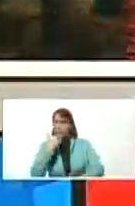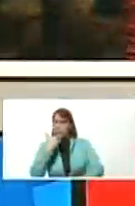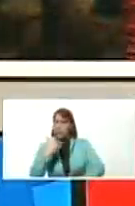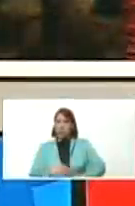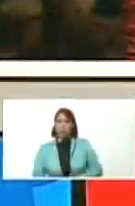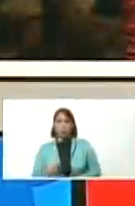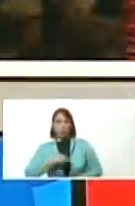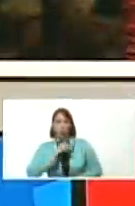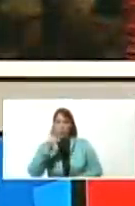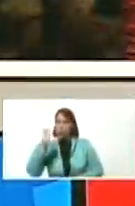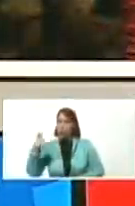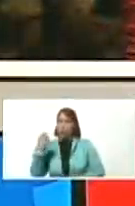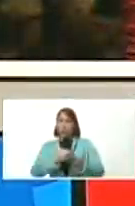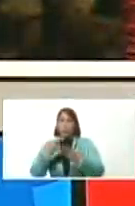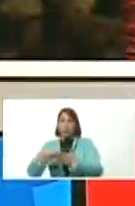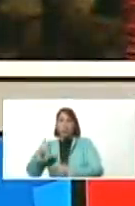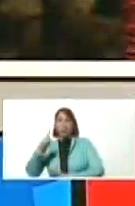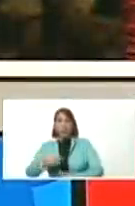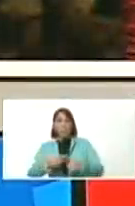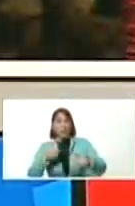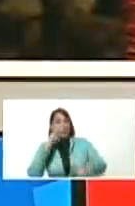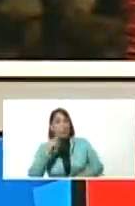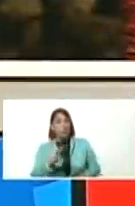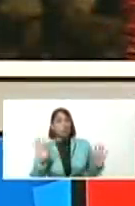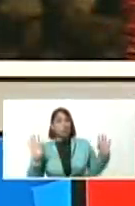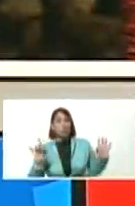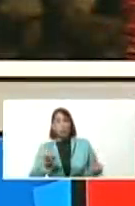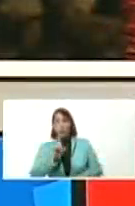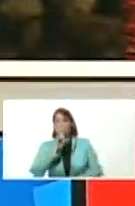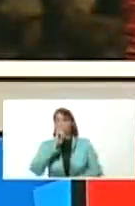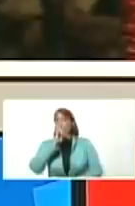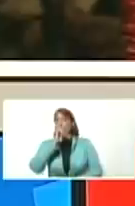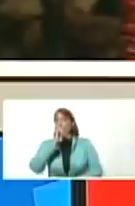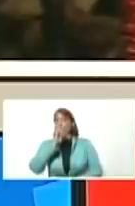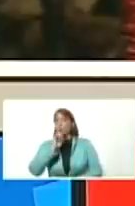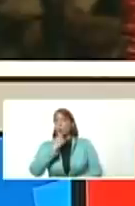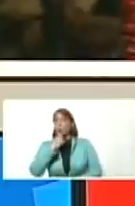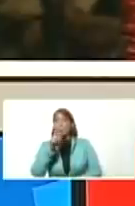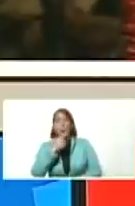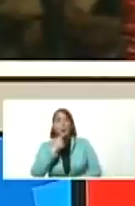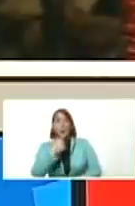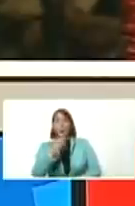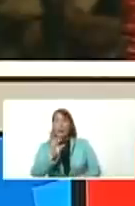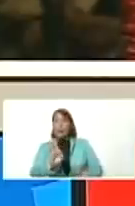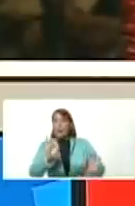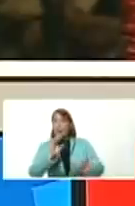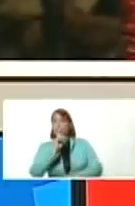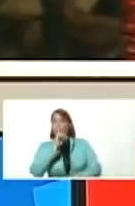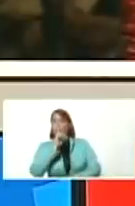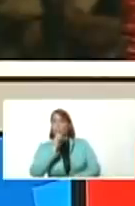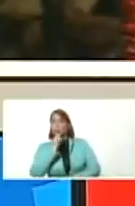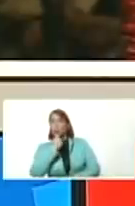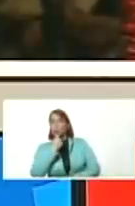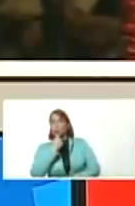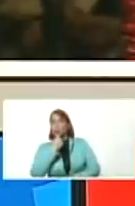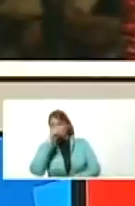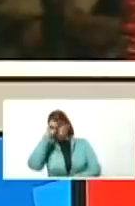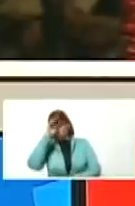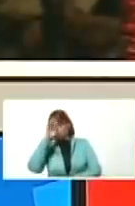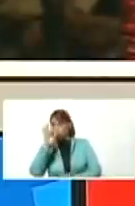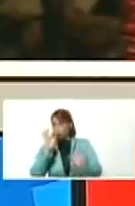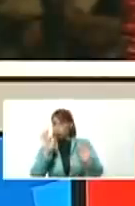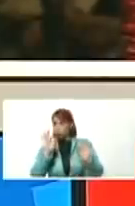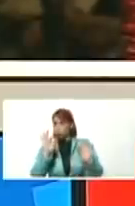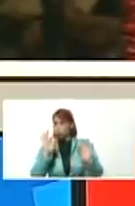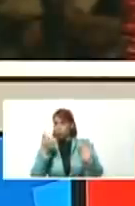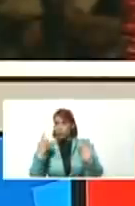Ahí estamos buscando inversiones también, pero mira, en secreto, no se lo digan a nadie. Unos minerales estratégicos que